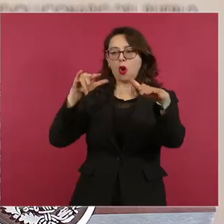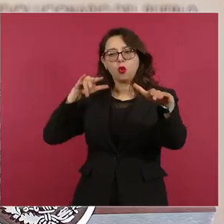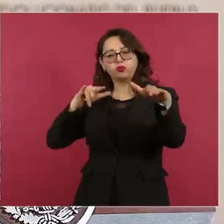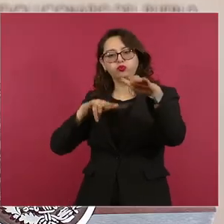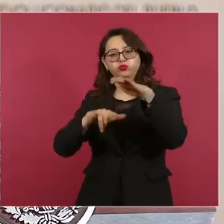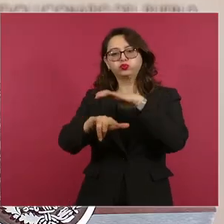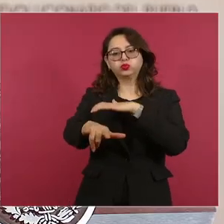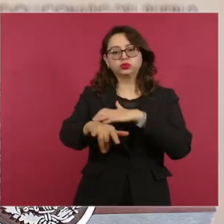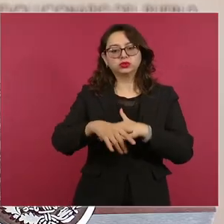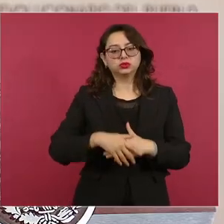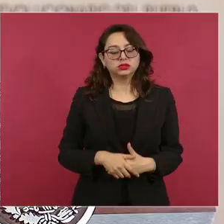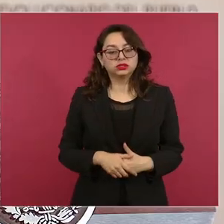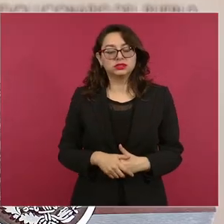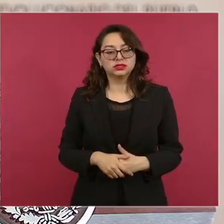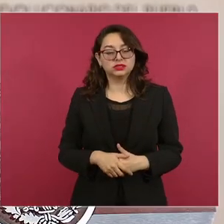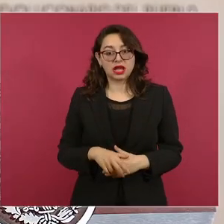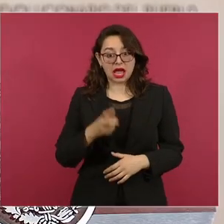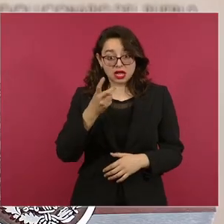Muchísimas cosas